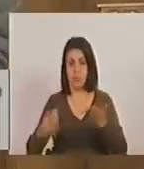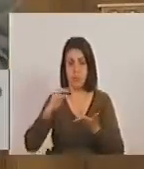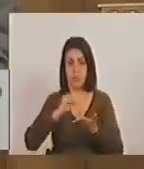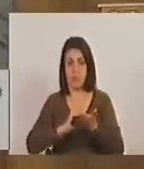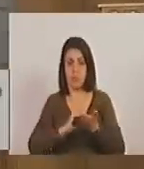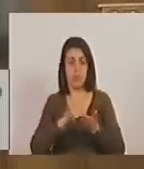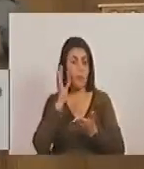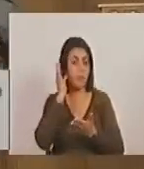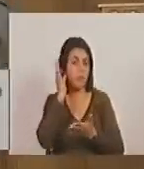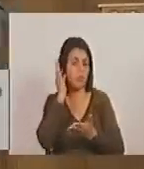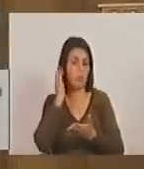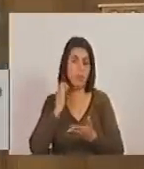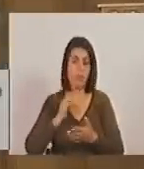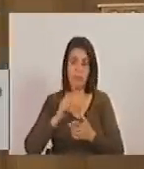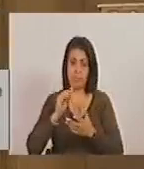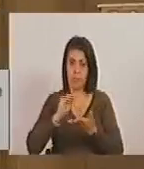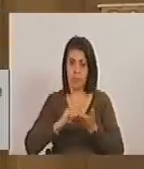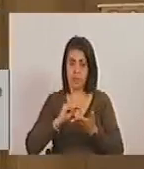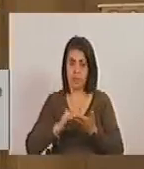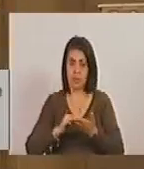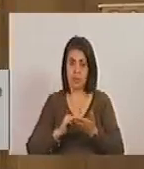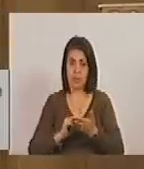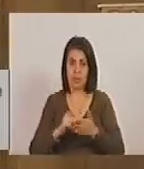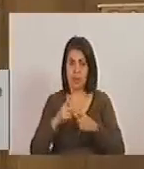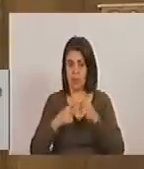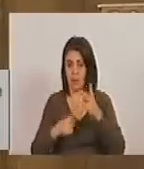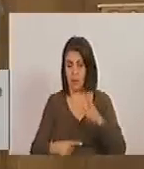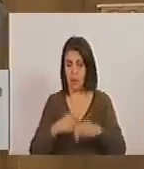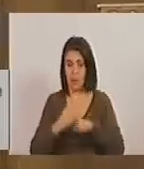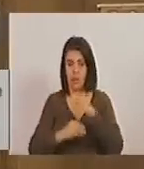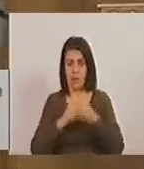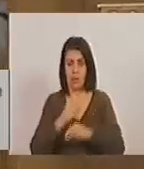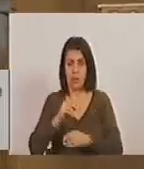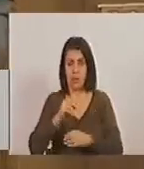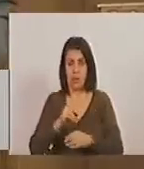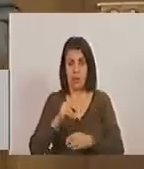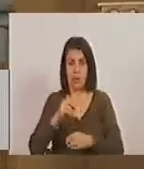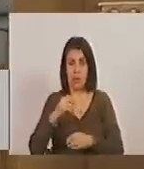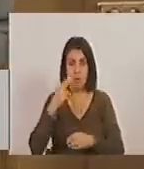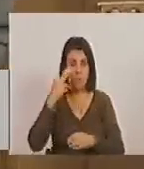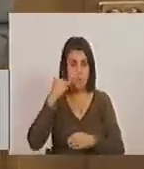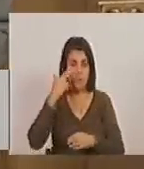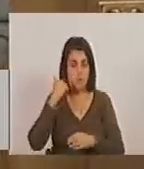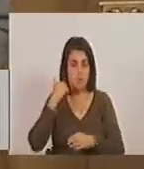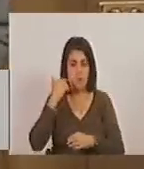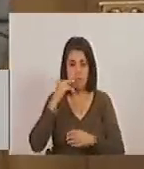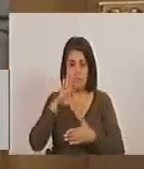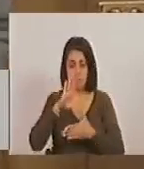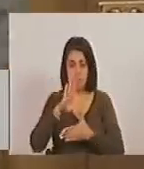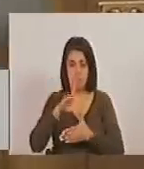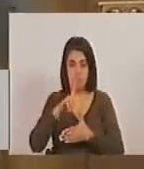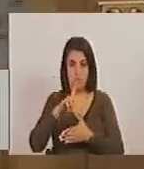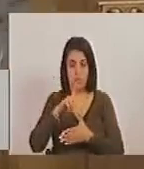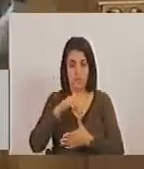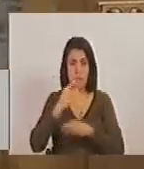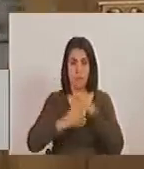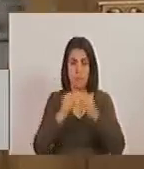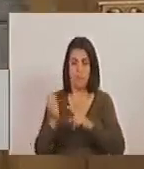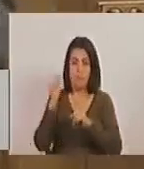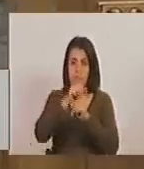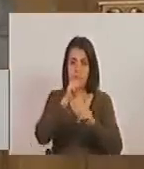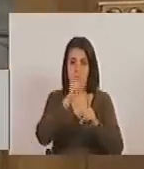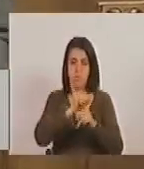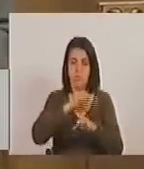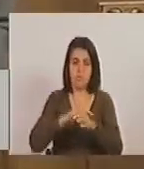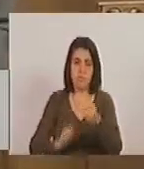reivindicación de la mujer y de reivindicación de su condición de afroamericana, porque sobre todo Argelia fue una gran luchadora